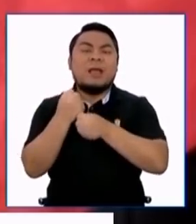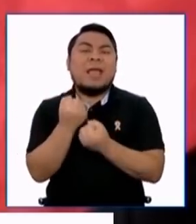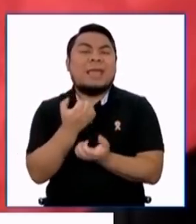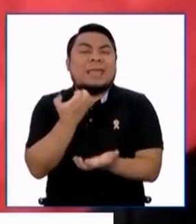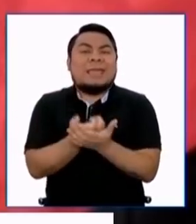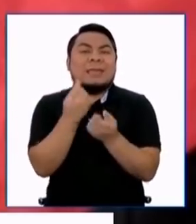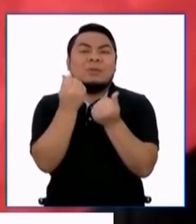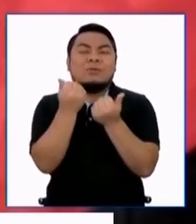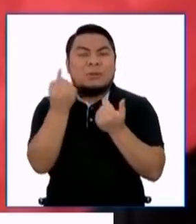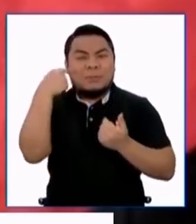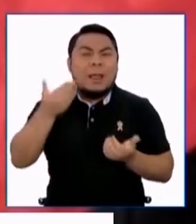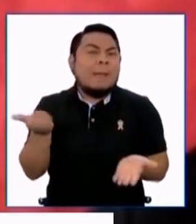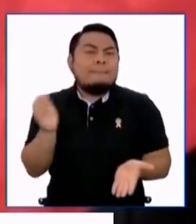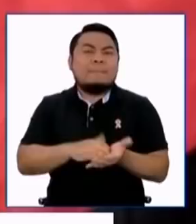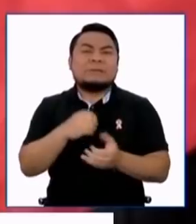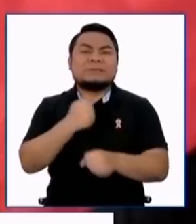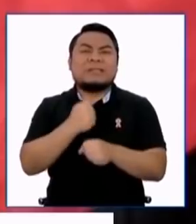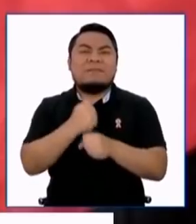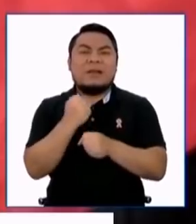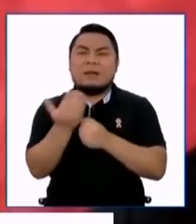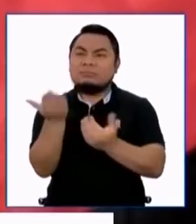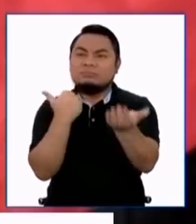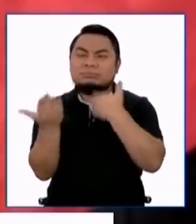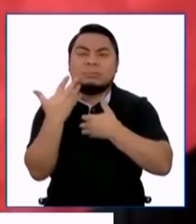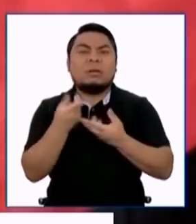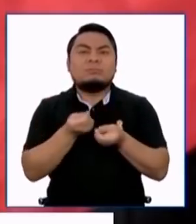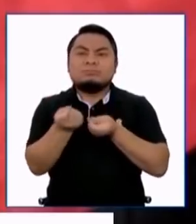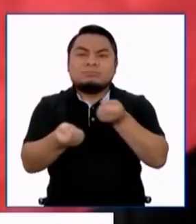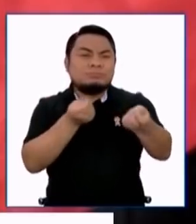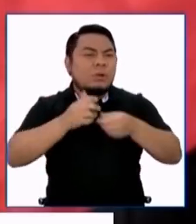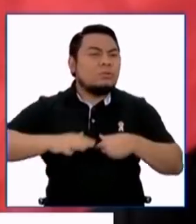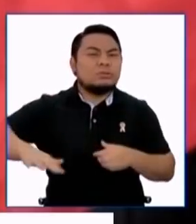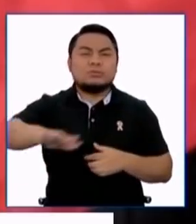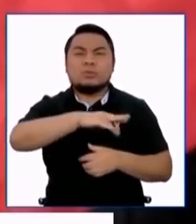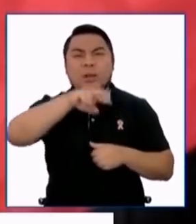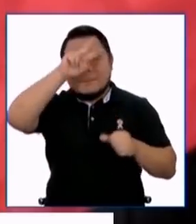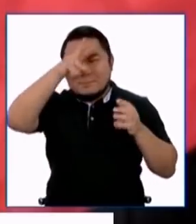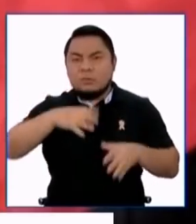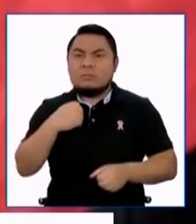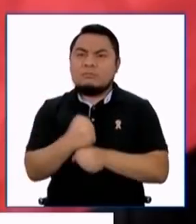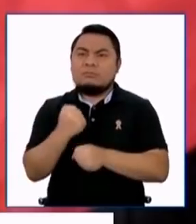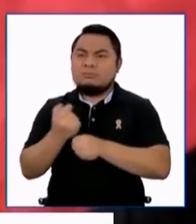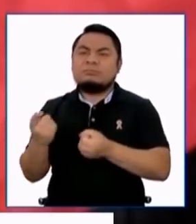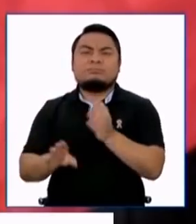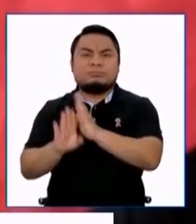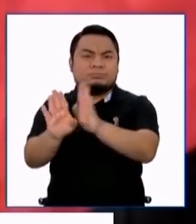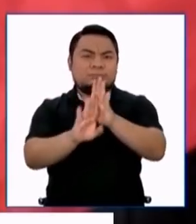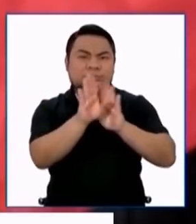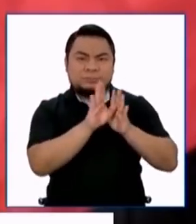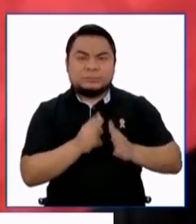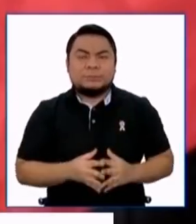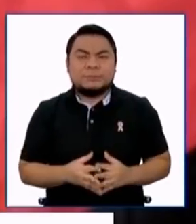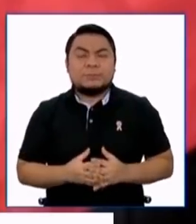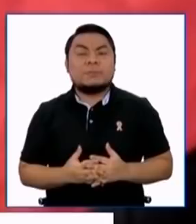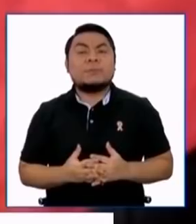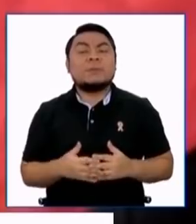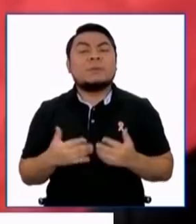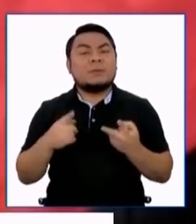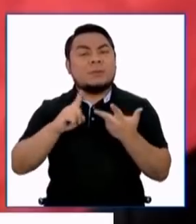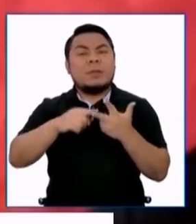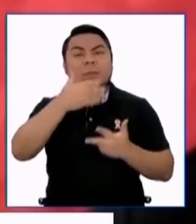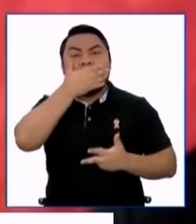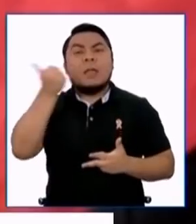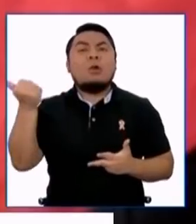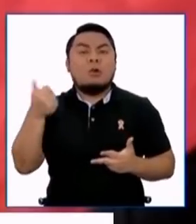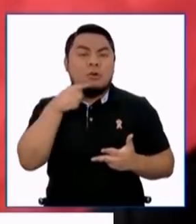económica para que haya más trabajo e ingresos para todos los peruanos y peruanas, la mejora del